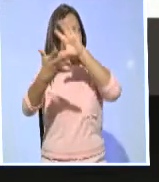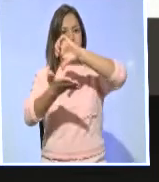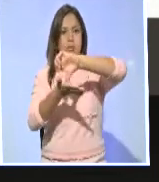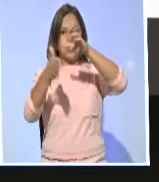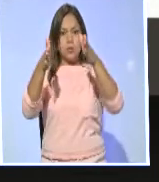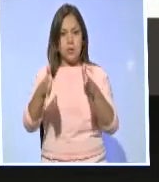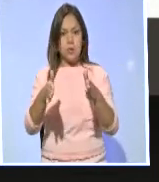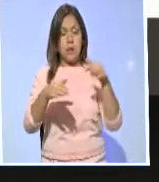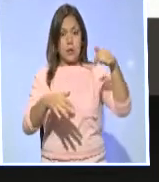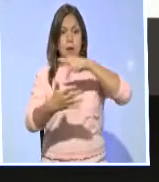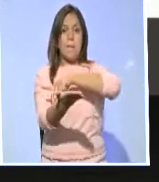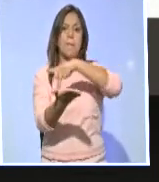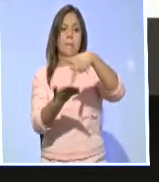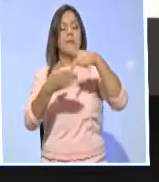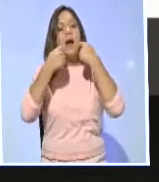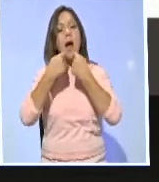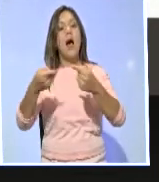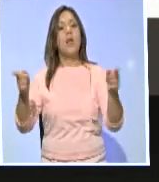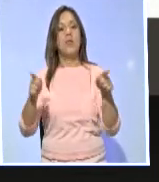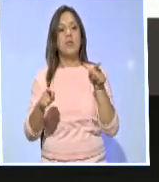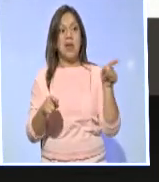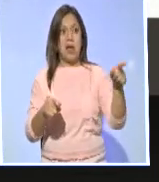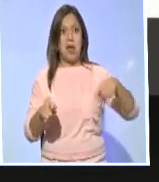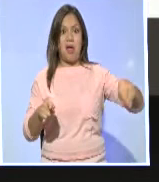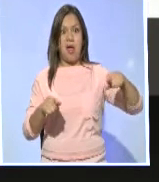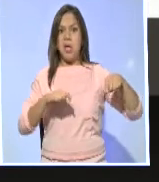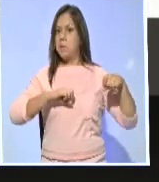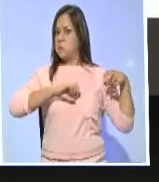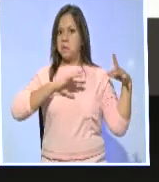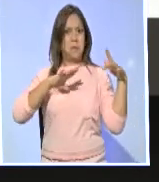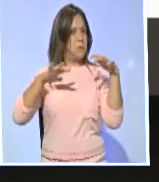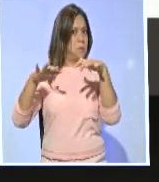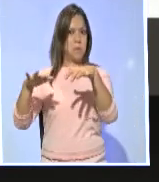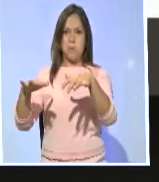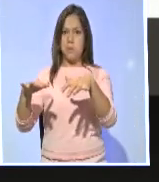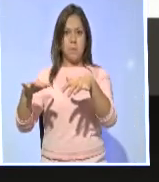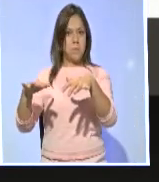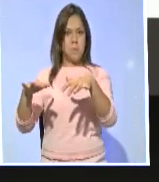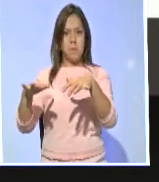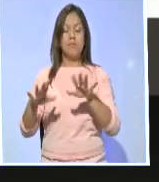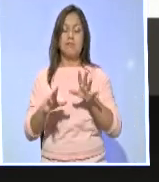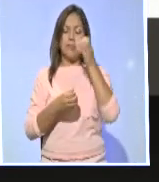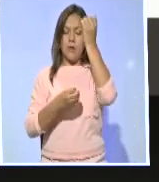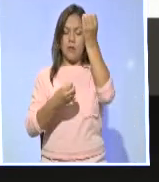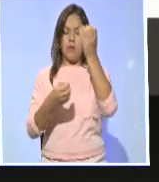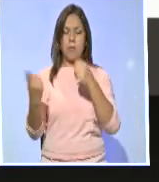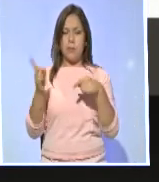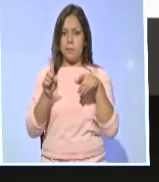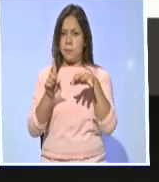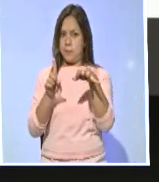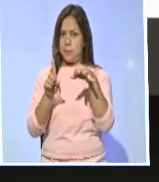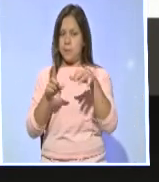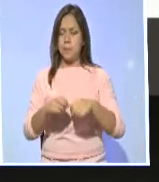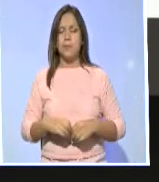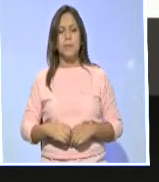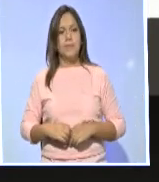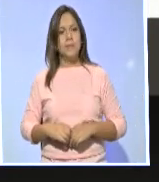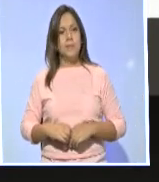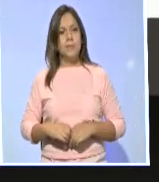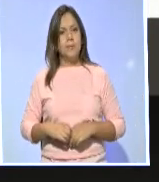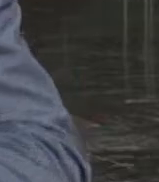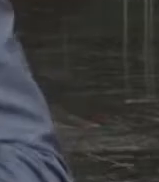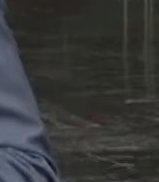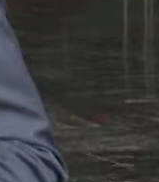Ciudadana de Pichincha anuncian que no asistirán a esta reunión. Tenemos el informe con Ricardo Bravo.